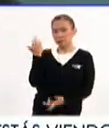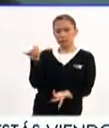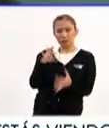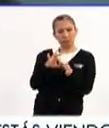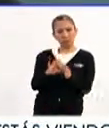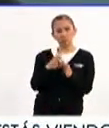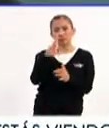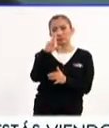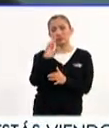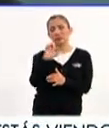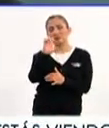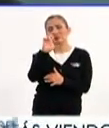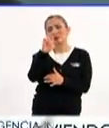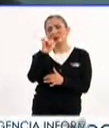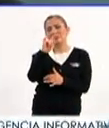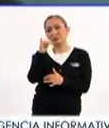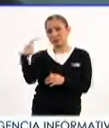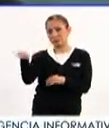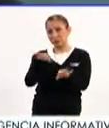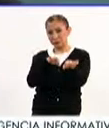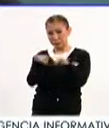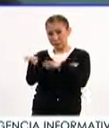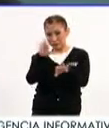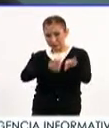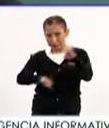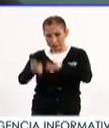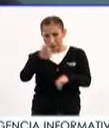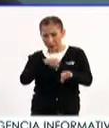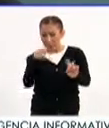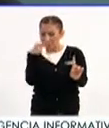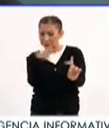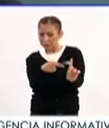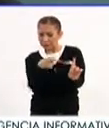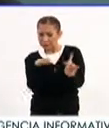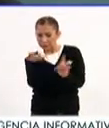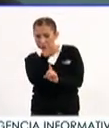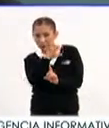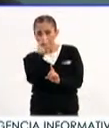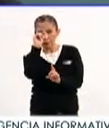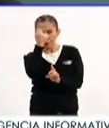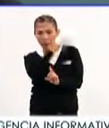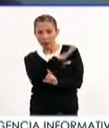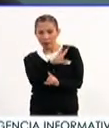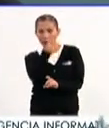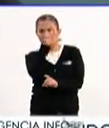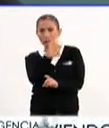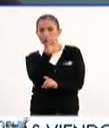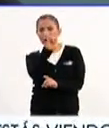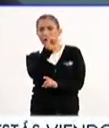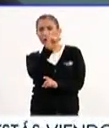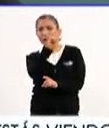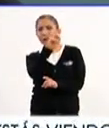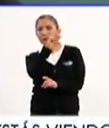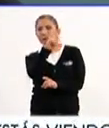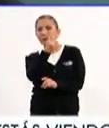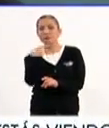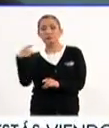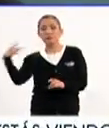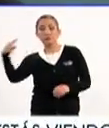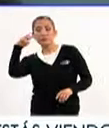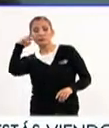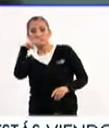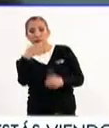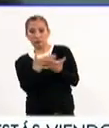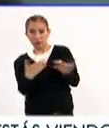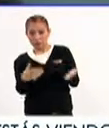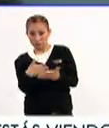fue una persona cuyos trabajos fueron todos concebidos dentro de la teoría general de la relatividad, pero desde una perspectiva